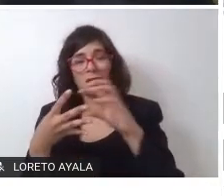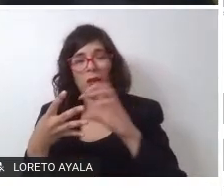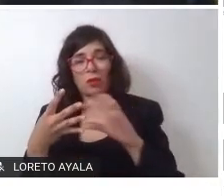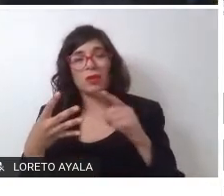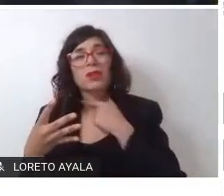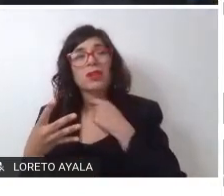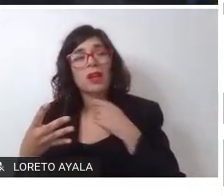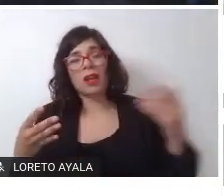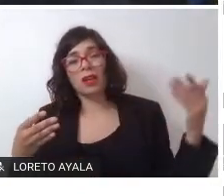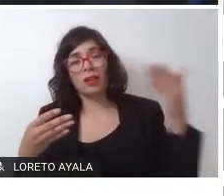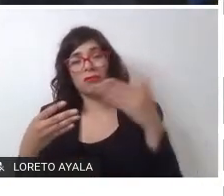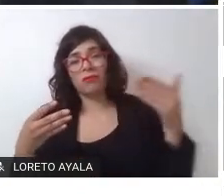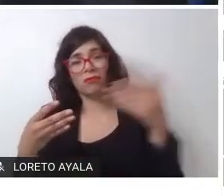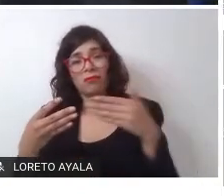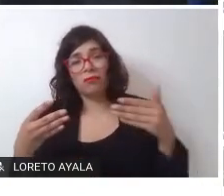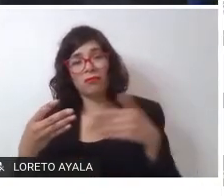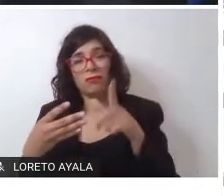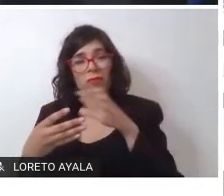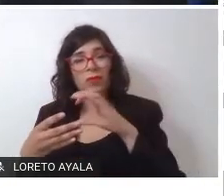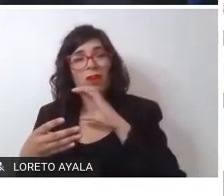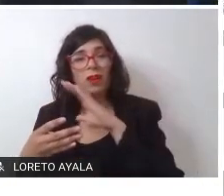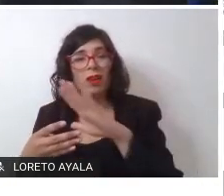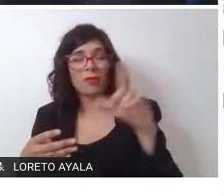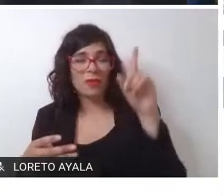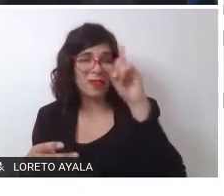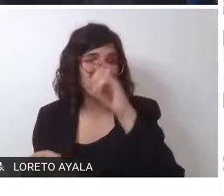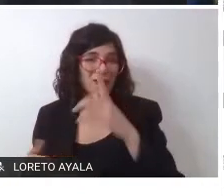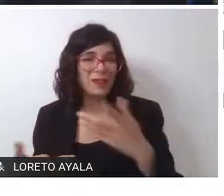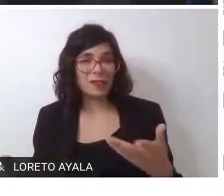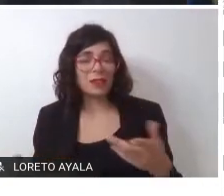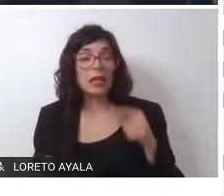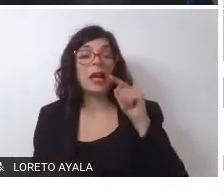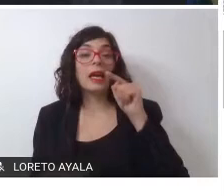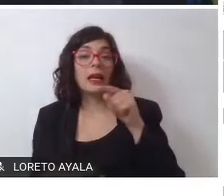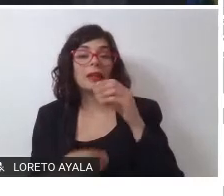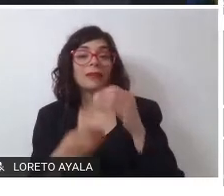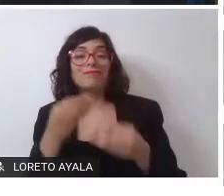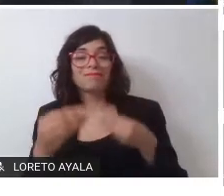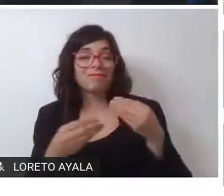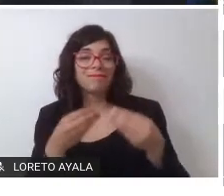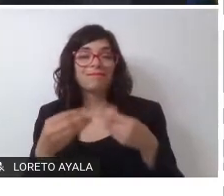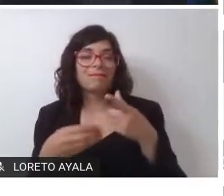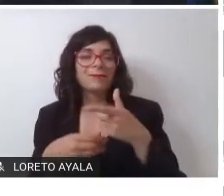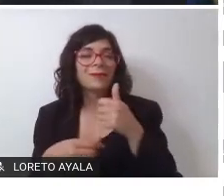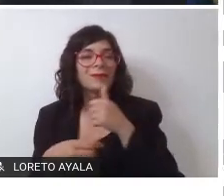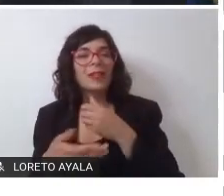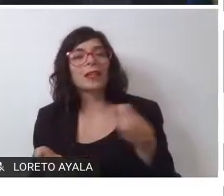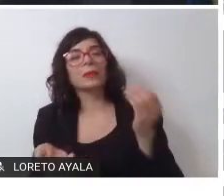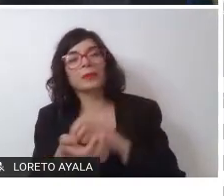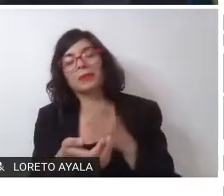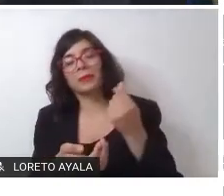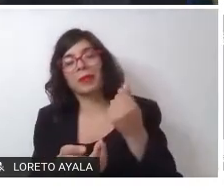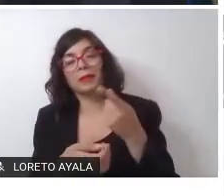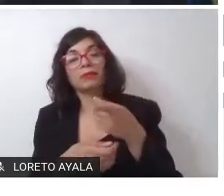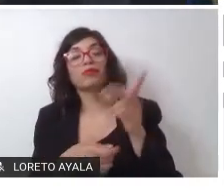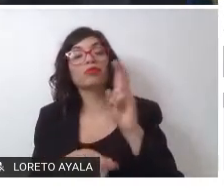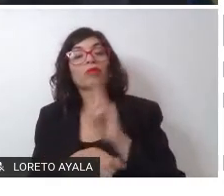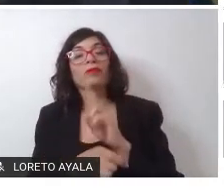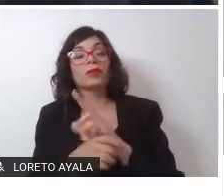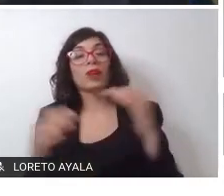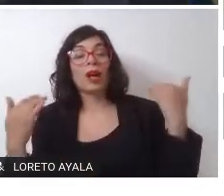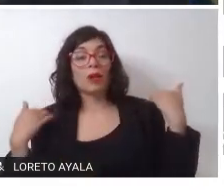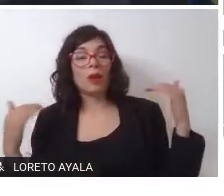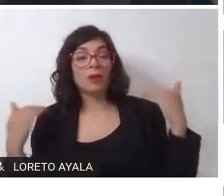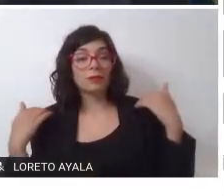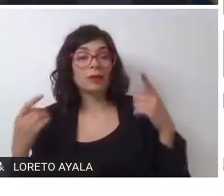ir al mundo rural, ¿ya? Así que ahí yo requiero de más recursos. Docentes de educación física desde la